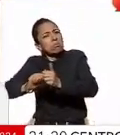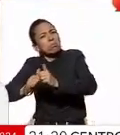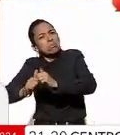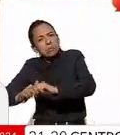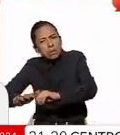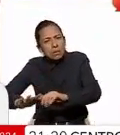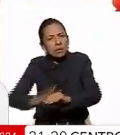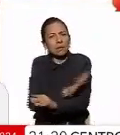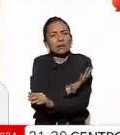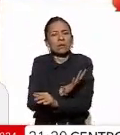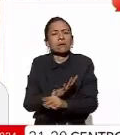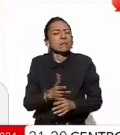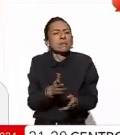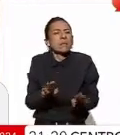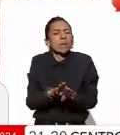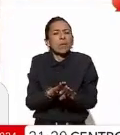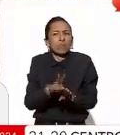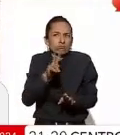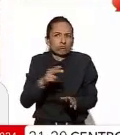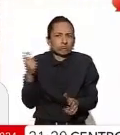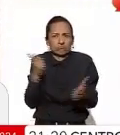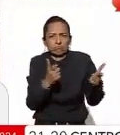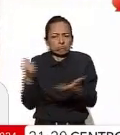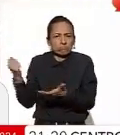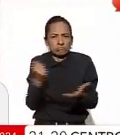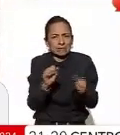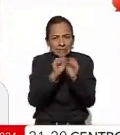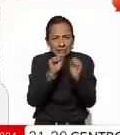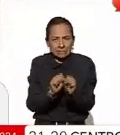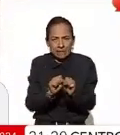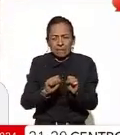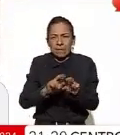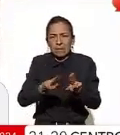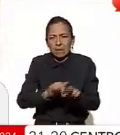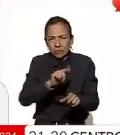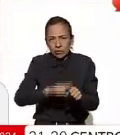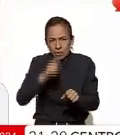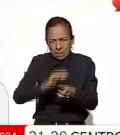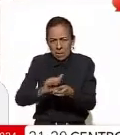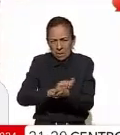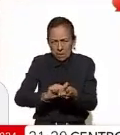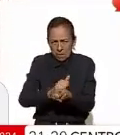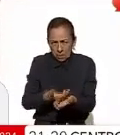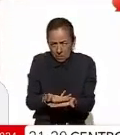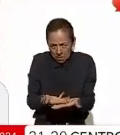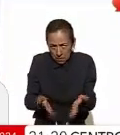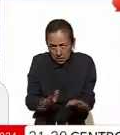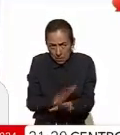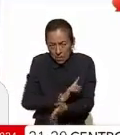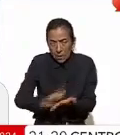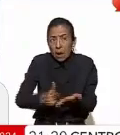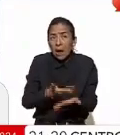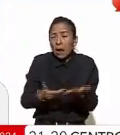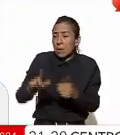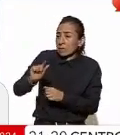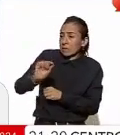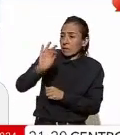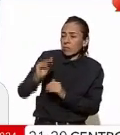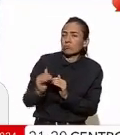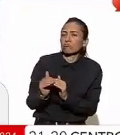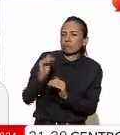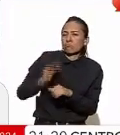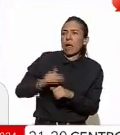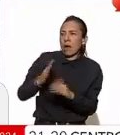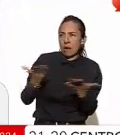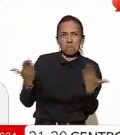a raíz de la inversión que se hizo en el Sistema Nacional de Refinación y llegamos ya ahorita, según entiendo, arriba del 70%. Es decir, estamos en